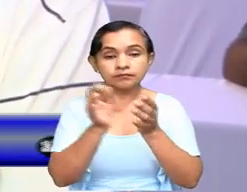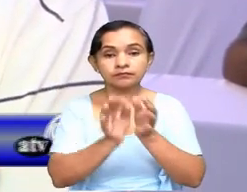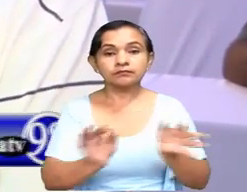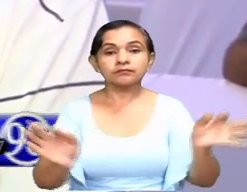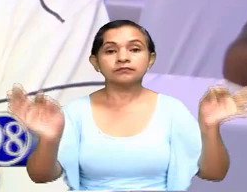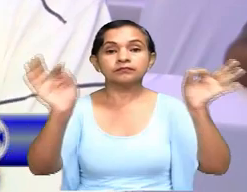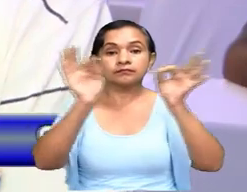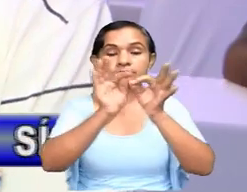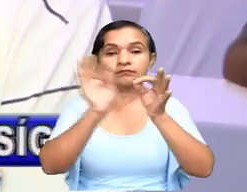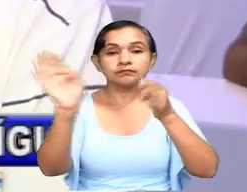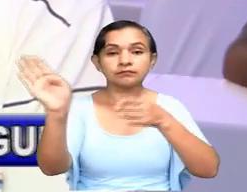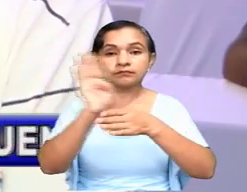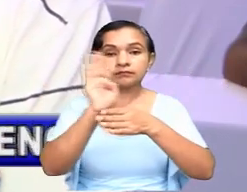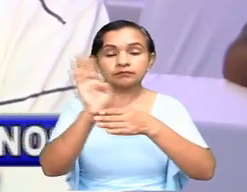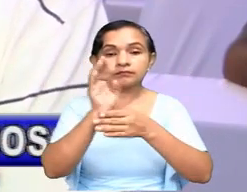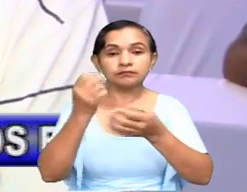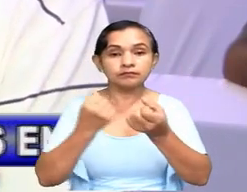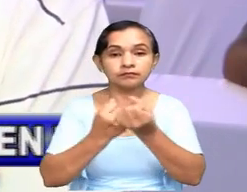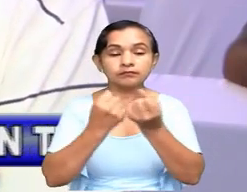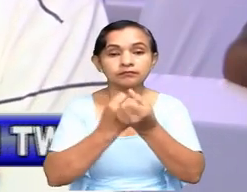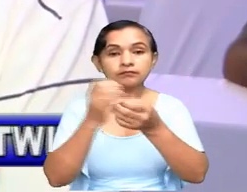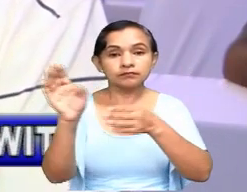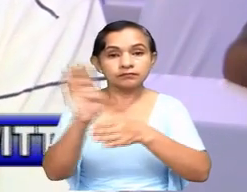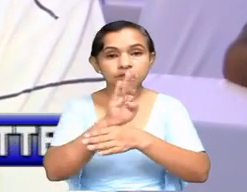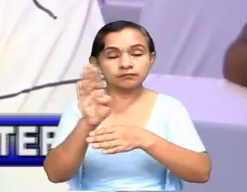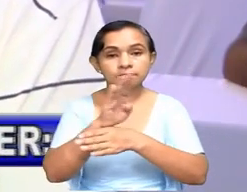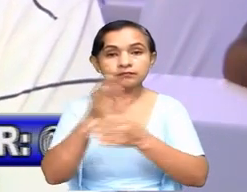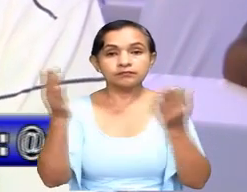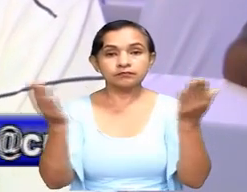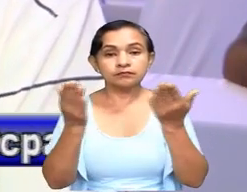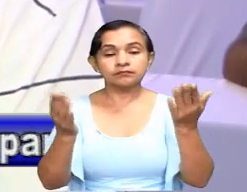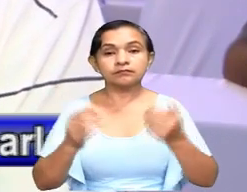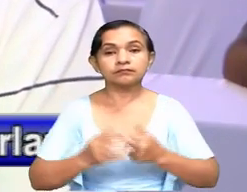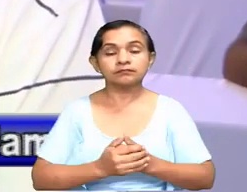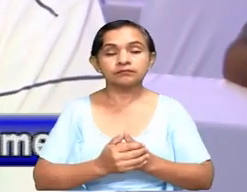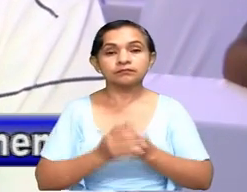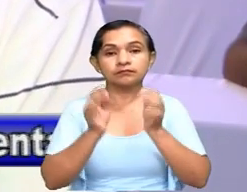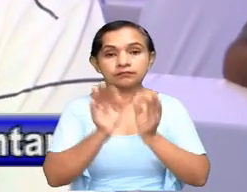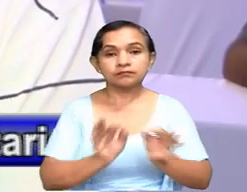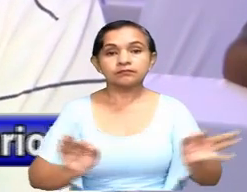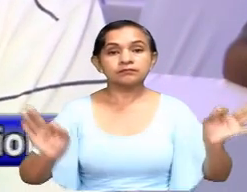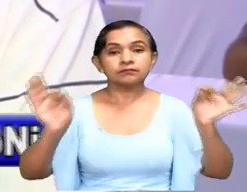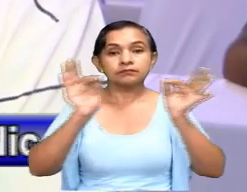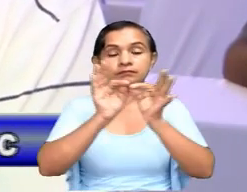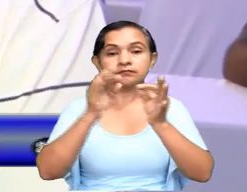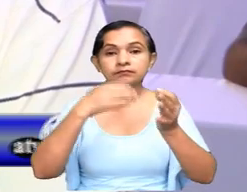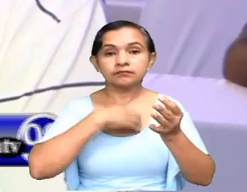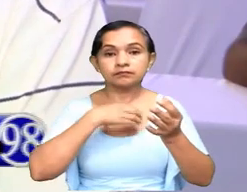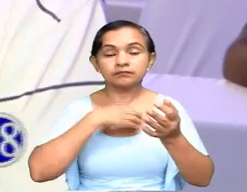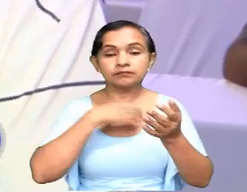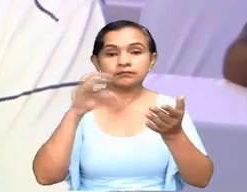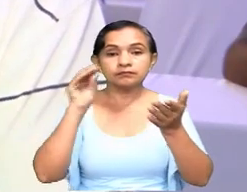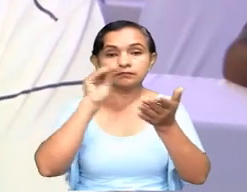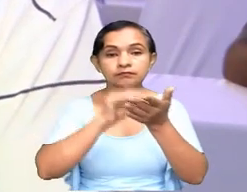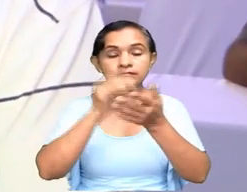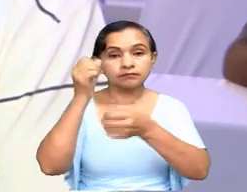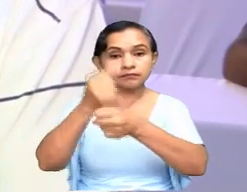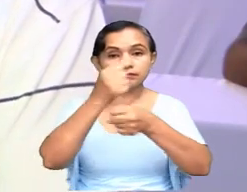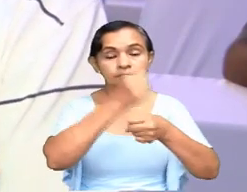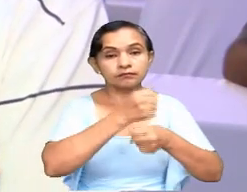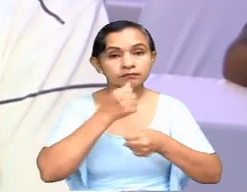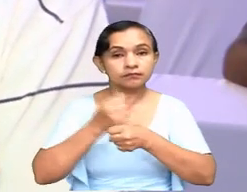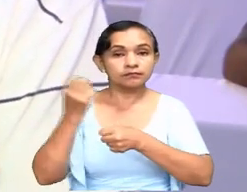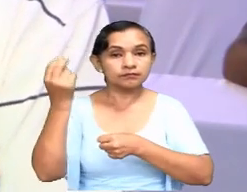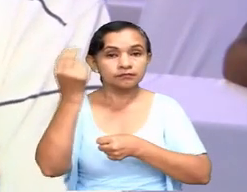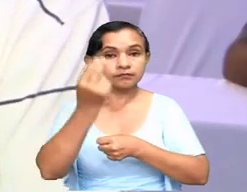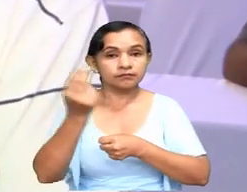como banco y finanzas, operaciones de caja y banco, ¿verdad? Algo que es importante para los protagonistas, pues los inserta al campo laboral y la